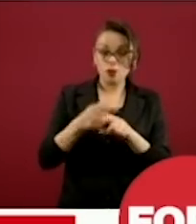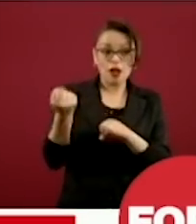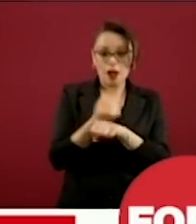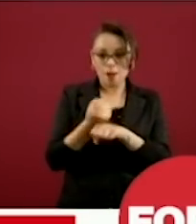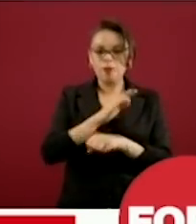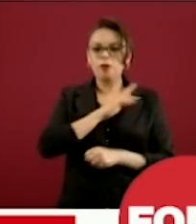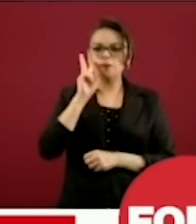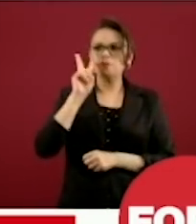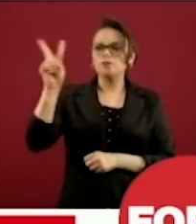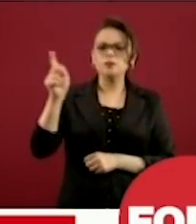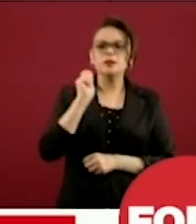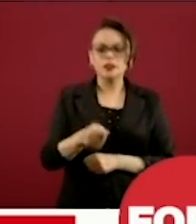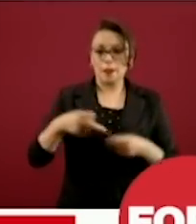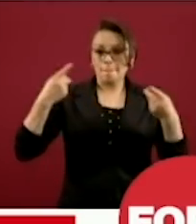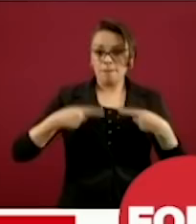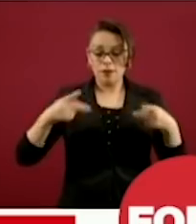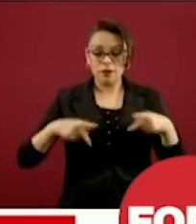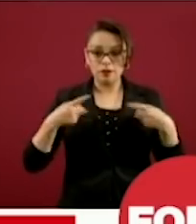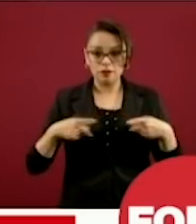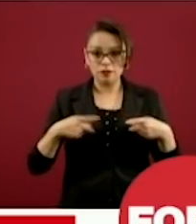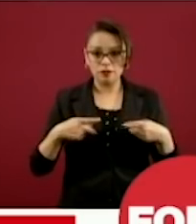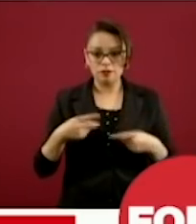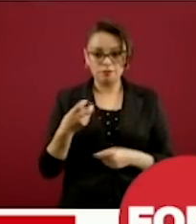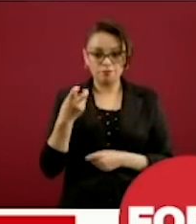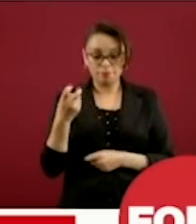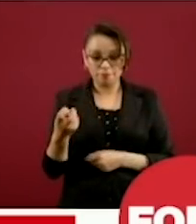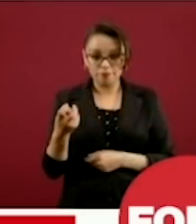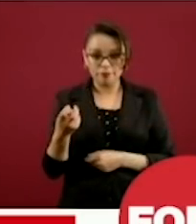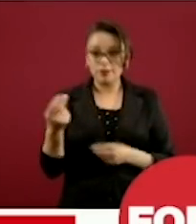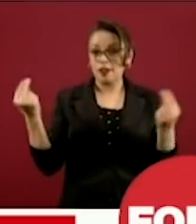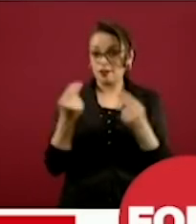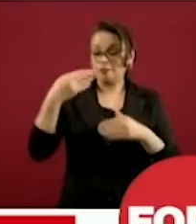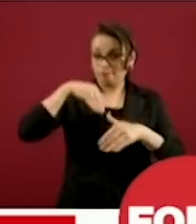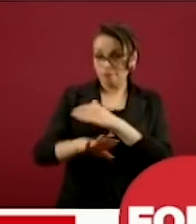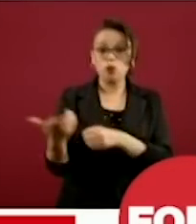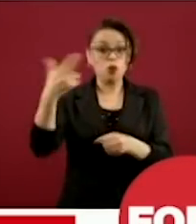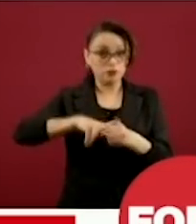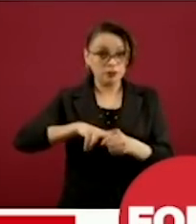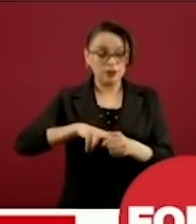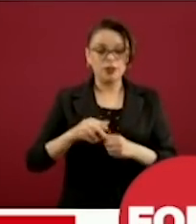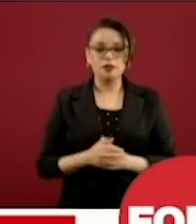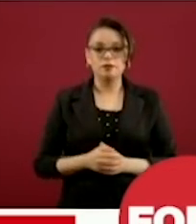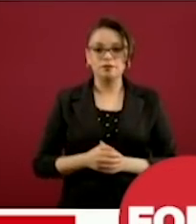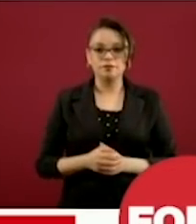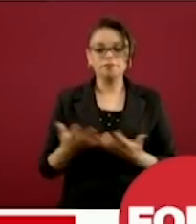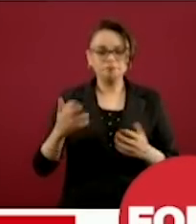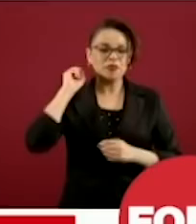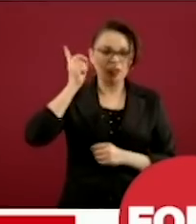el que representa a las personas que tuvieron esta condición, es decir, que tuvieron que ser hospitalizadas, día con día